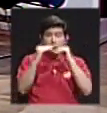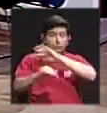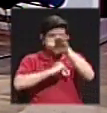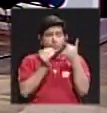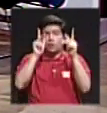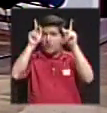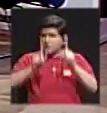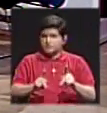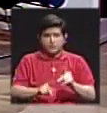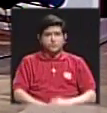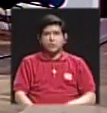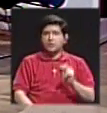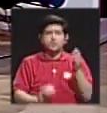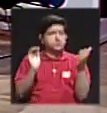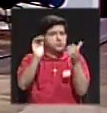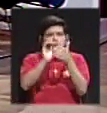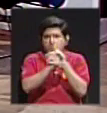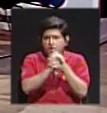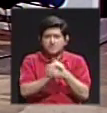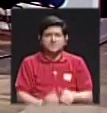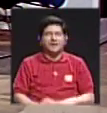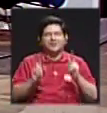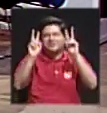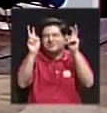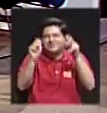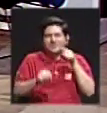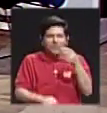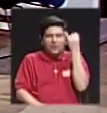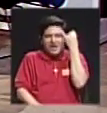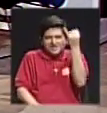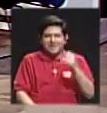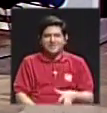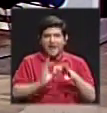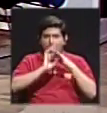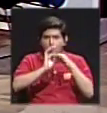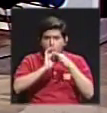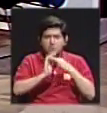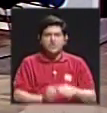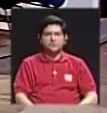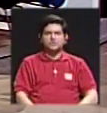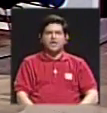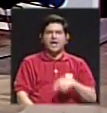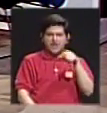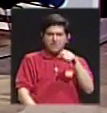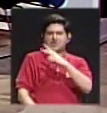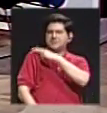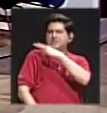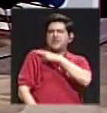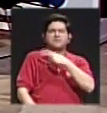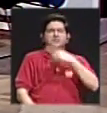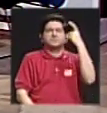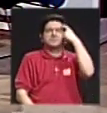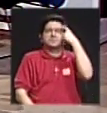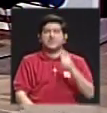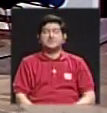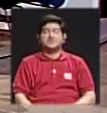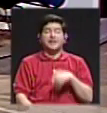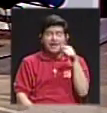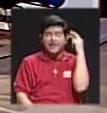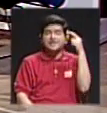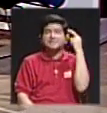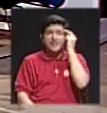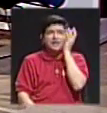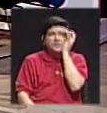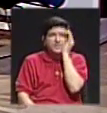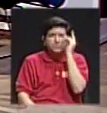todos los que no están casados con esa moral, tal y como la jerarquía la piensa. Y precisamente por eso es muy preocupante